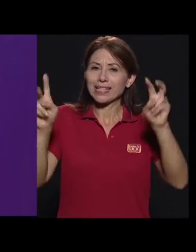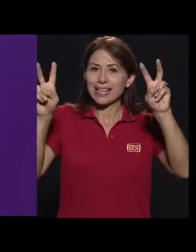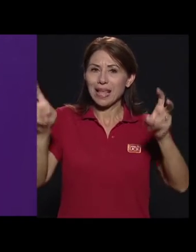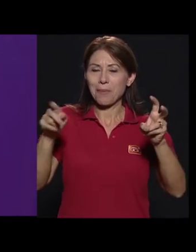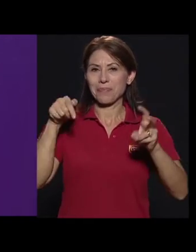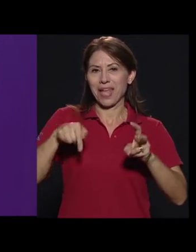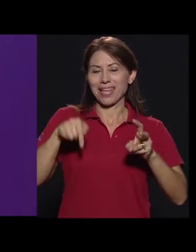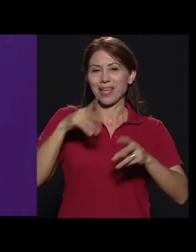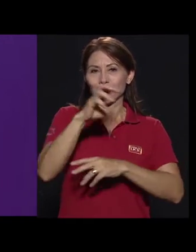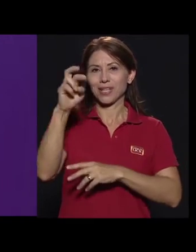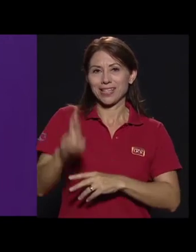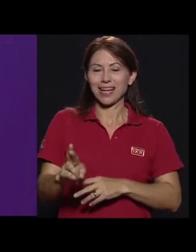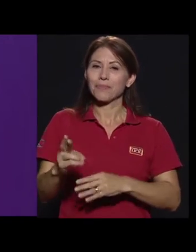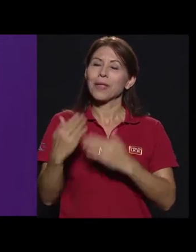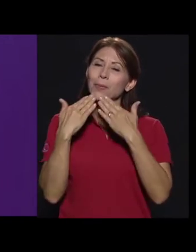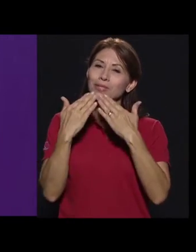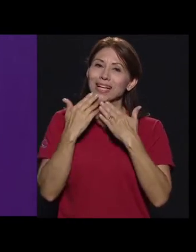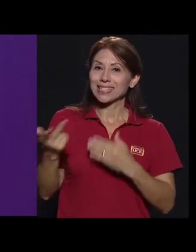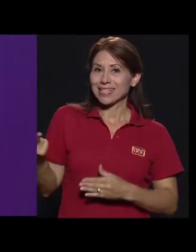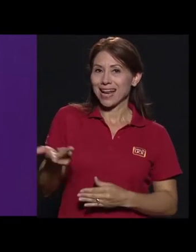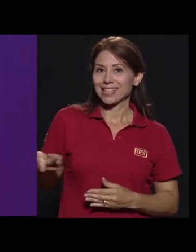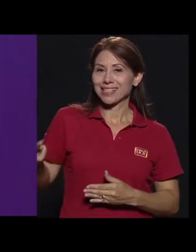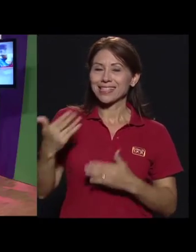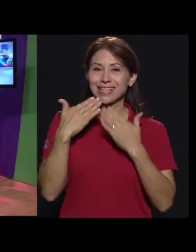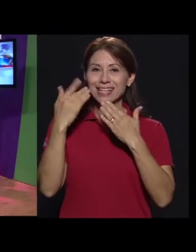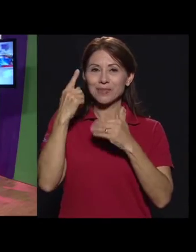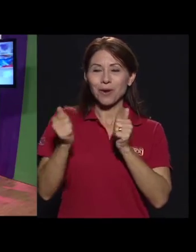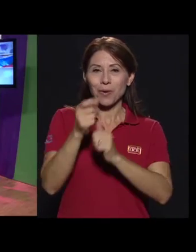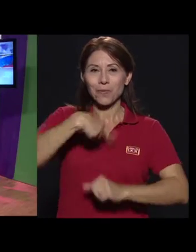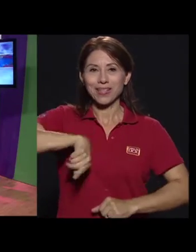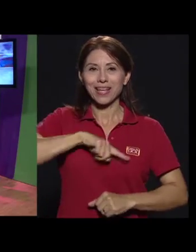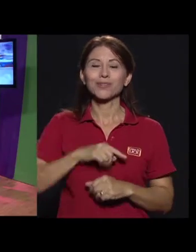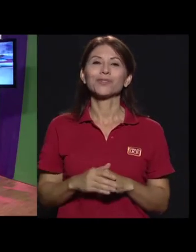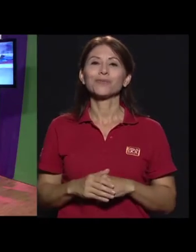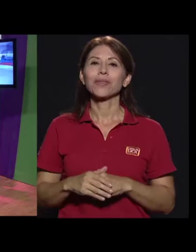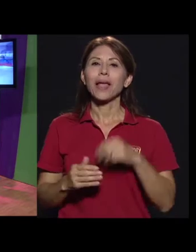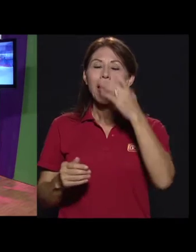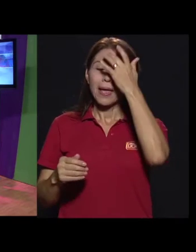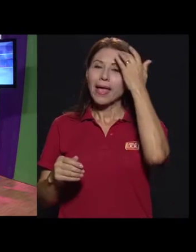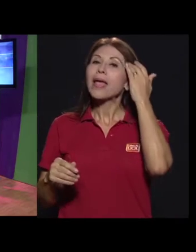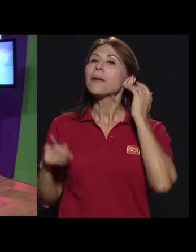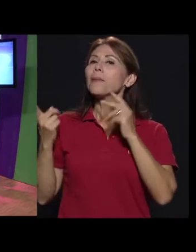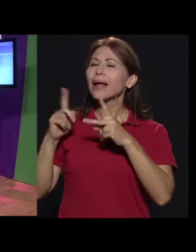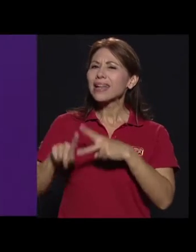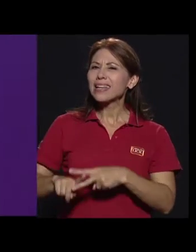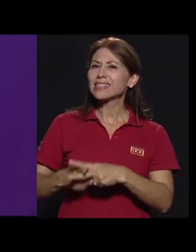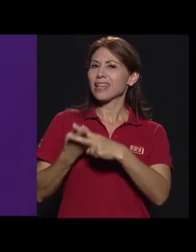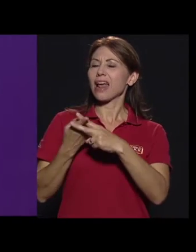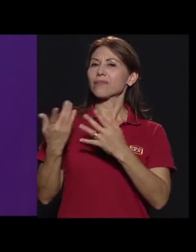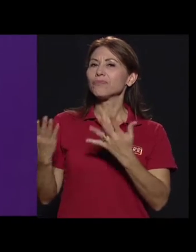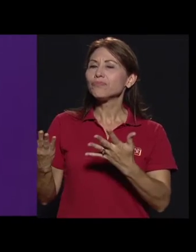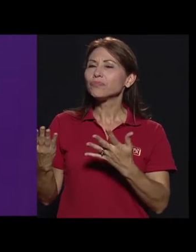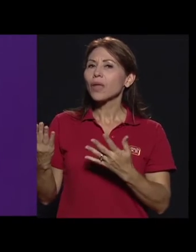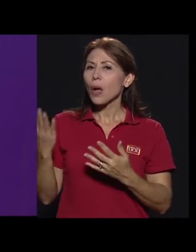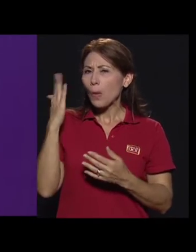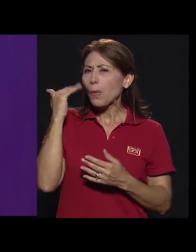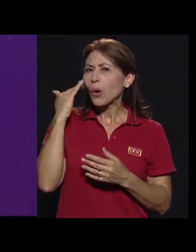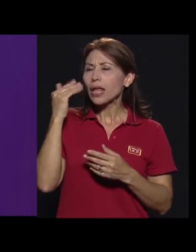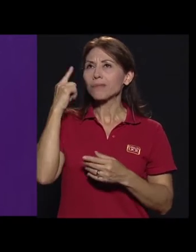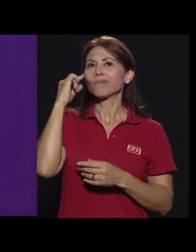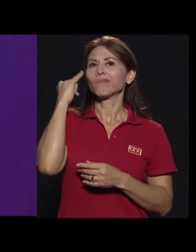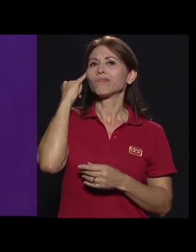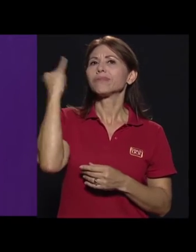aquí en Costa Rica. Le damos la bienvenida a las tres. Muchas gracias por acompañarnos. Para iniciar, doña Maribel, ¿de qué necesidad surge, verdad, de esta idea de